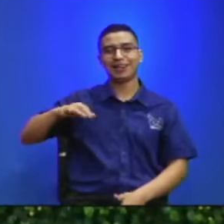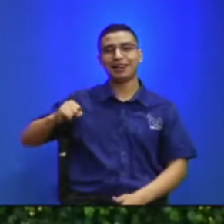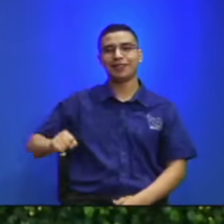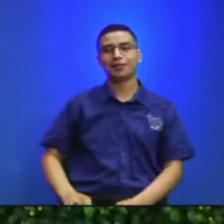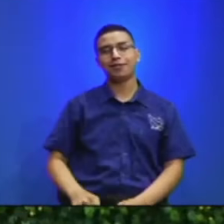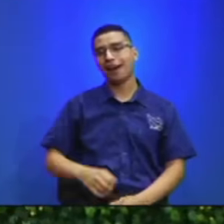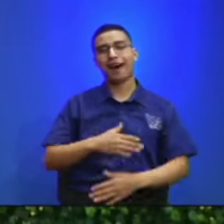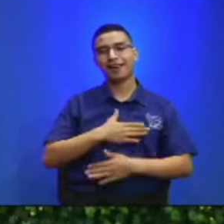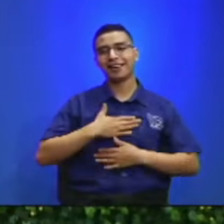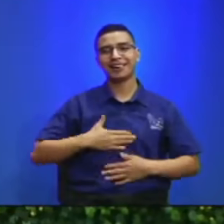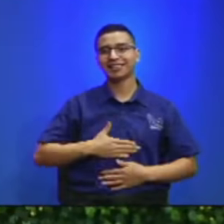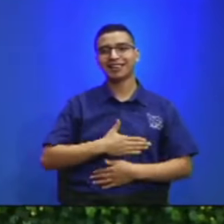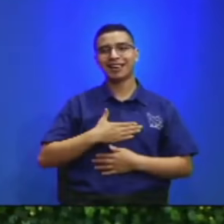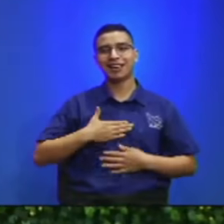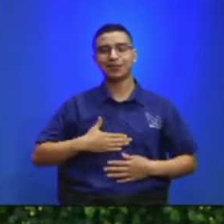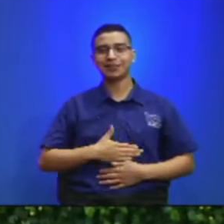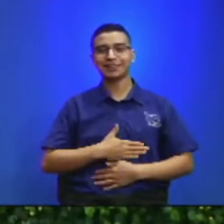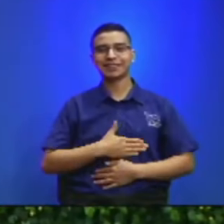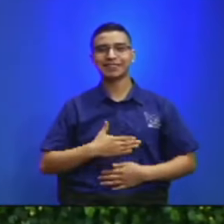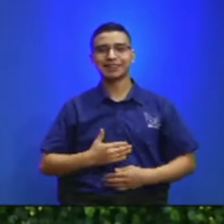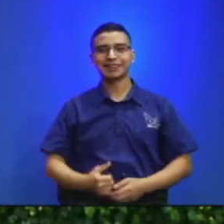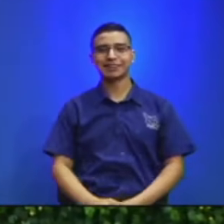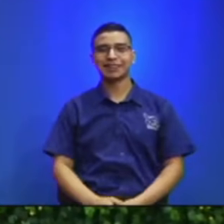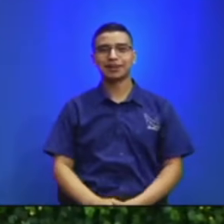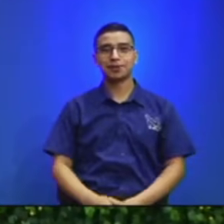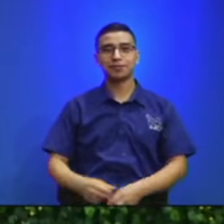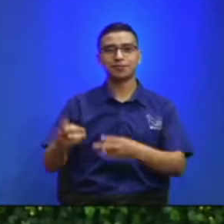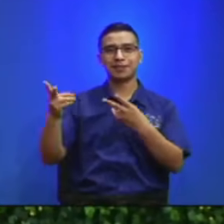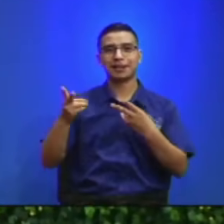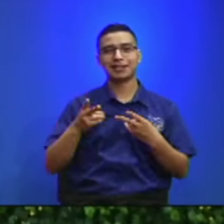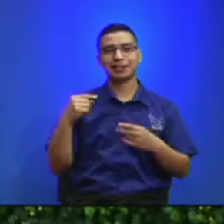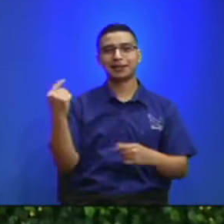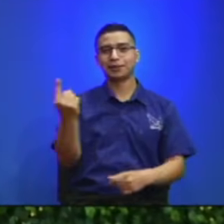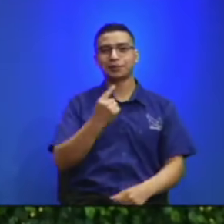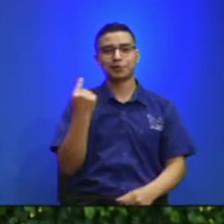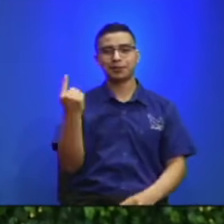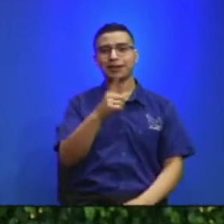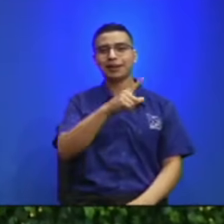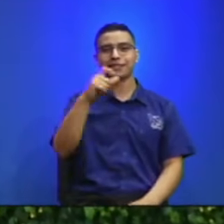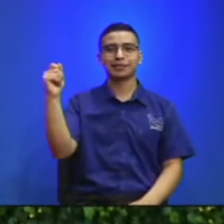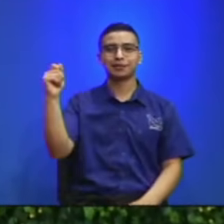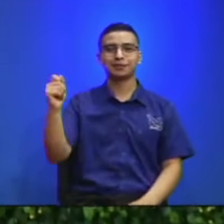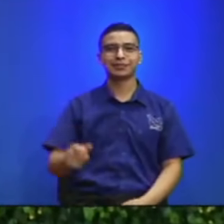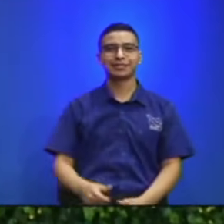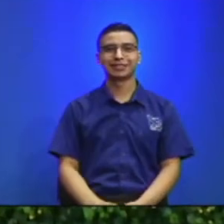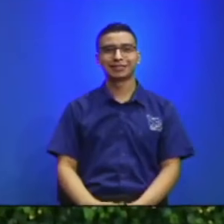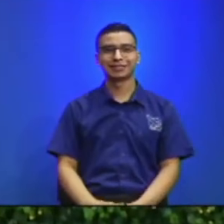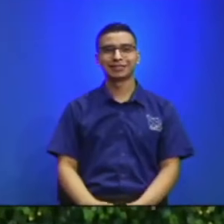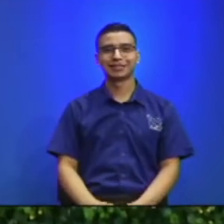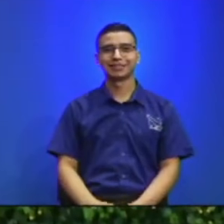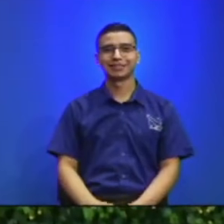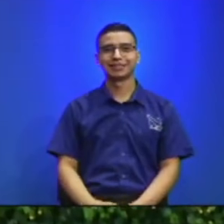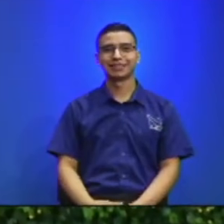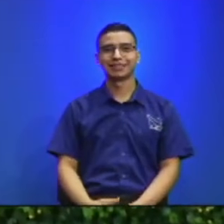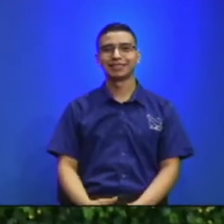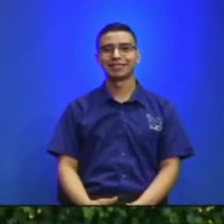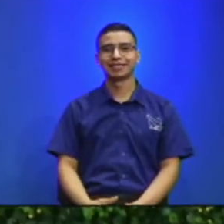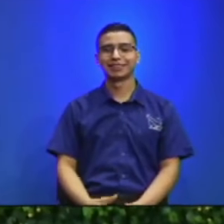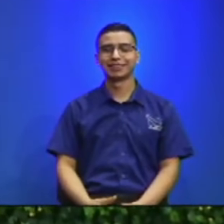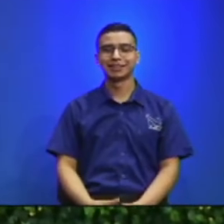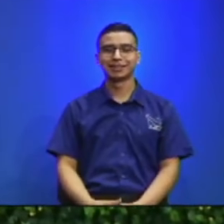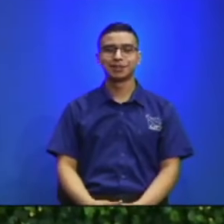qué delicia viene toda la semana aleluya y tú cuándo sales en mi trabajo en la semana